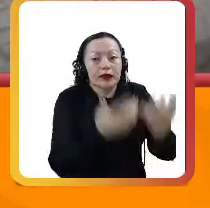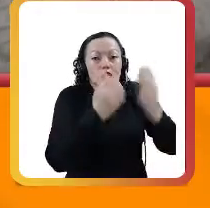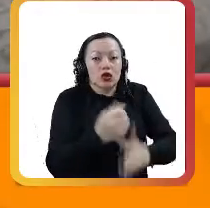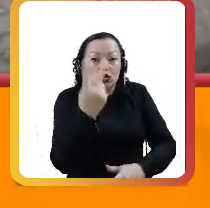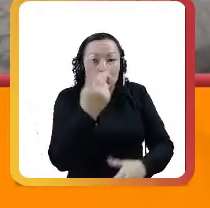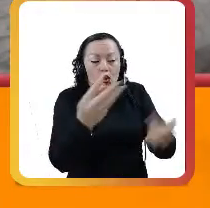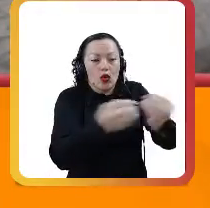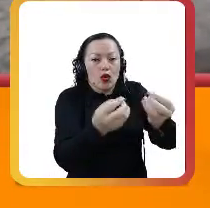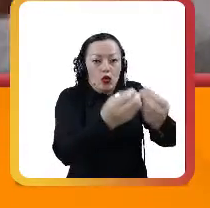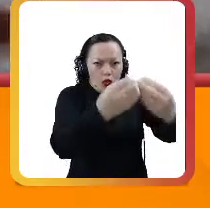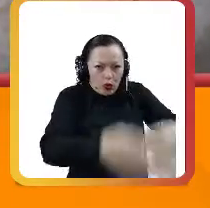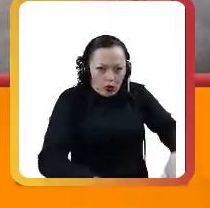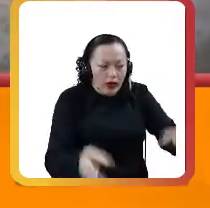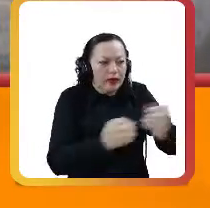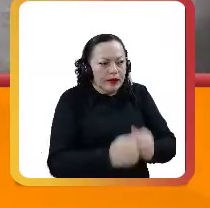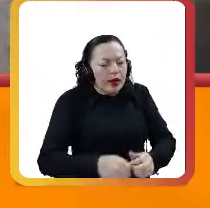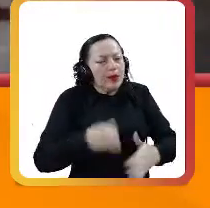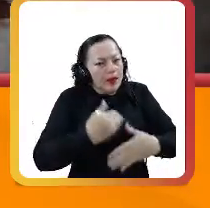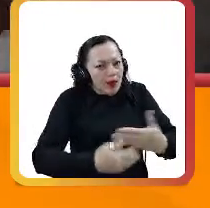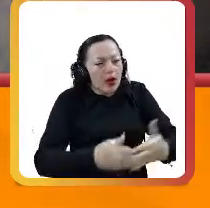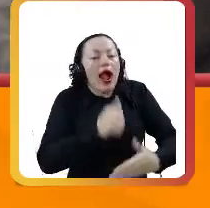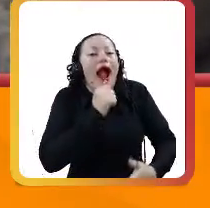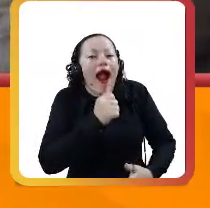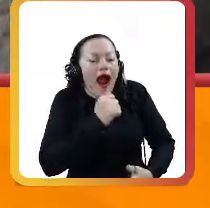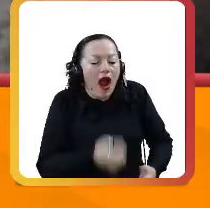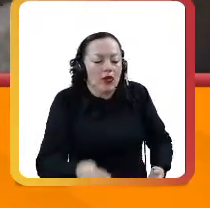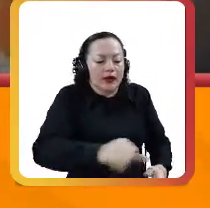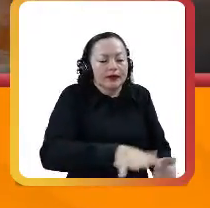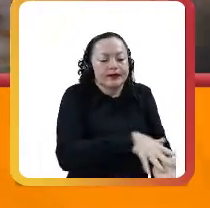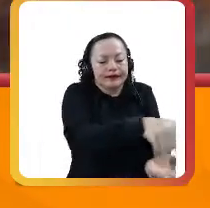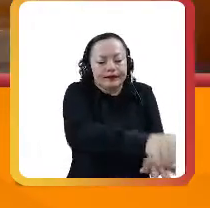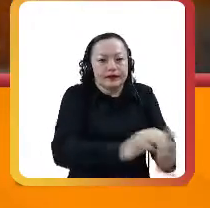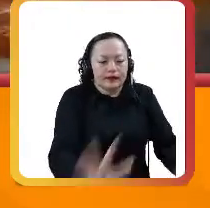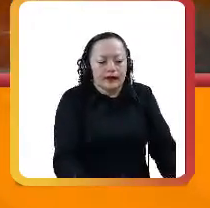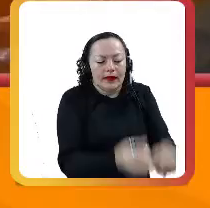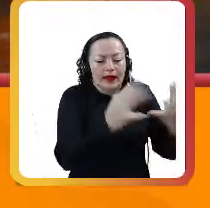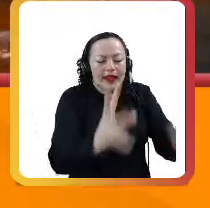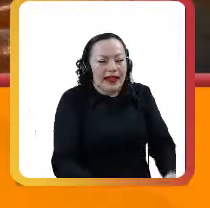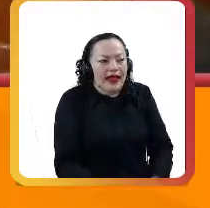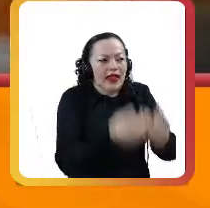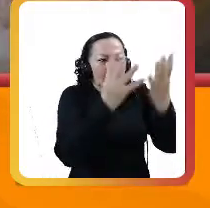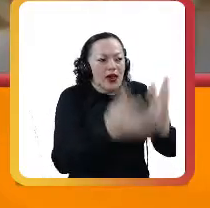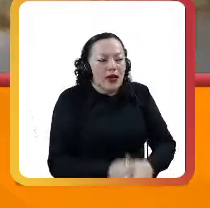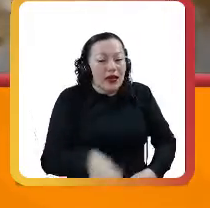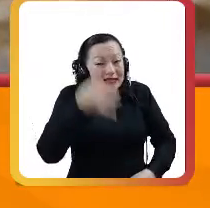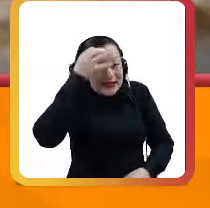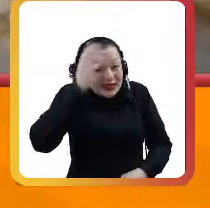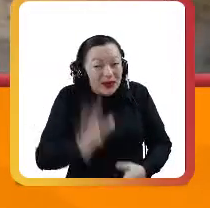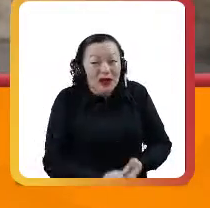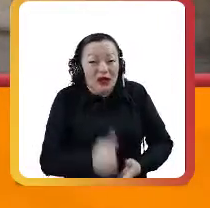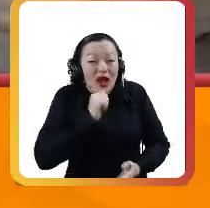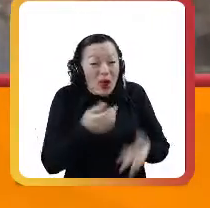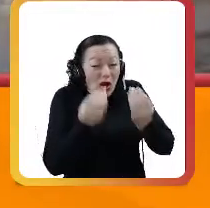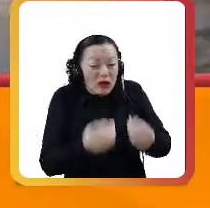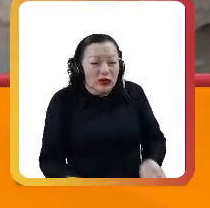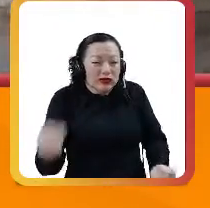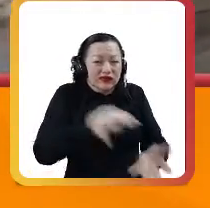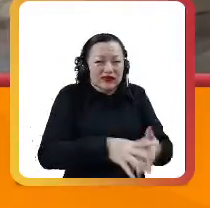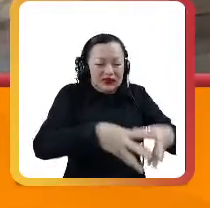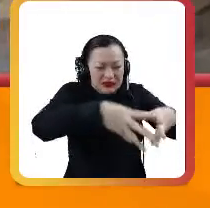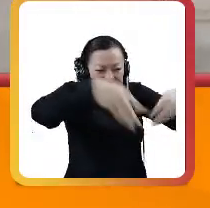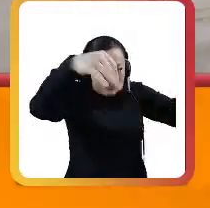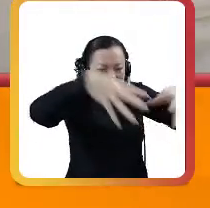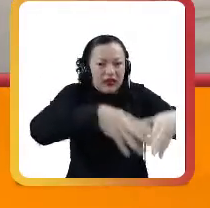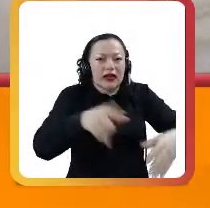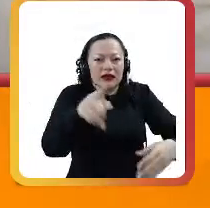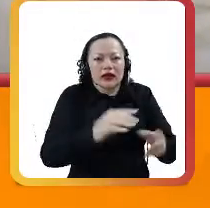2 huevos. Vamos a ir agregando agua y vamos a ir integrando con las manos. Si por alguna razón se llegan a pasar de agua y la masa llega a quedar demasiado líquida, la pueden